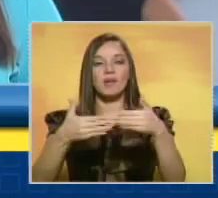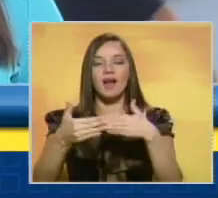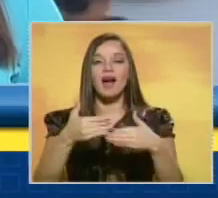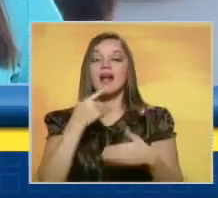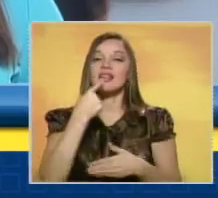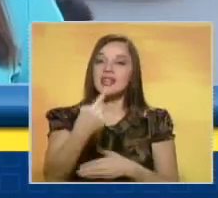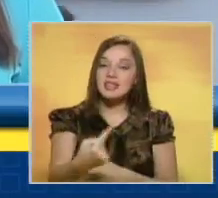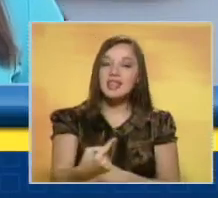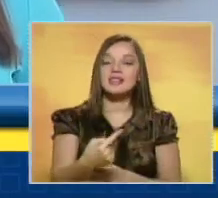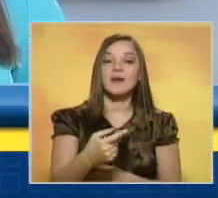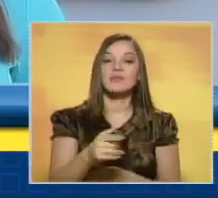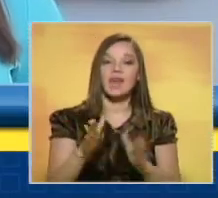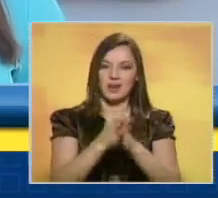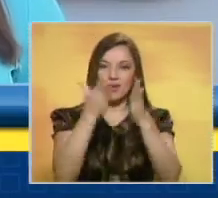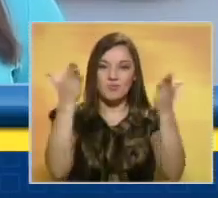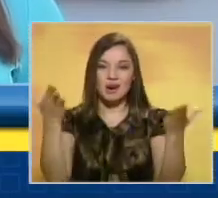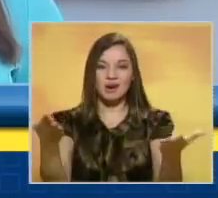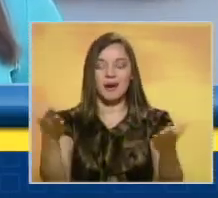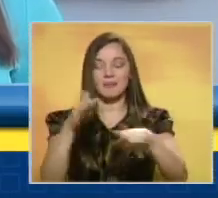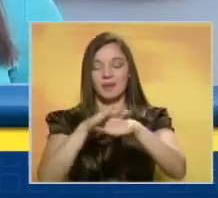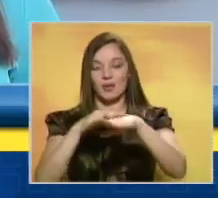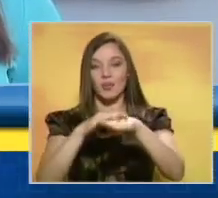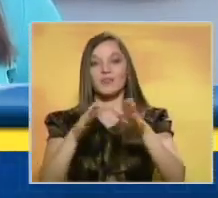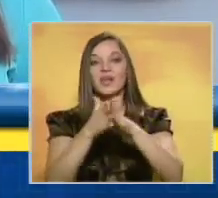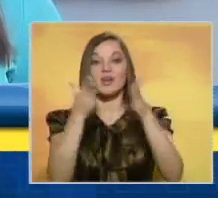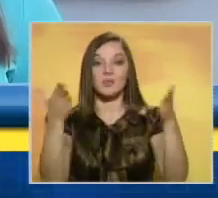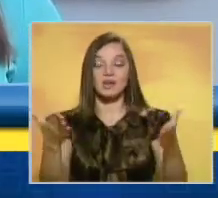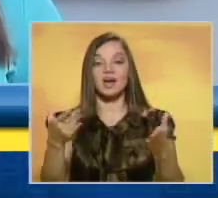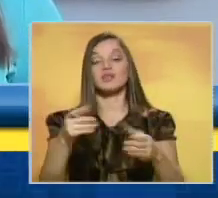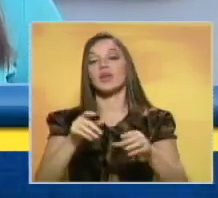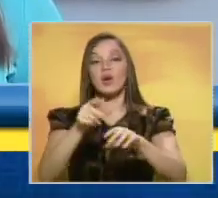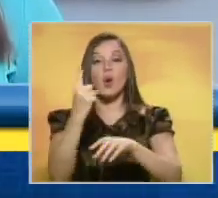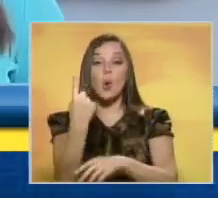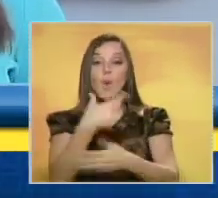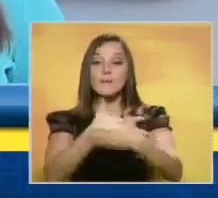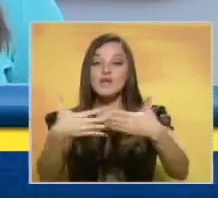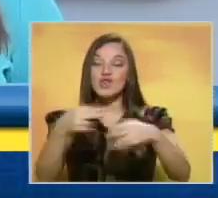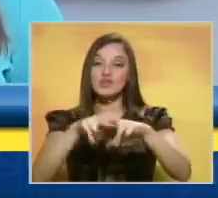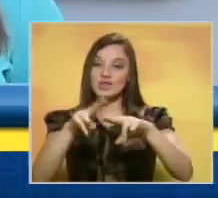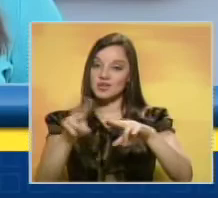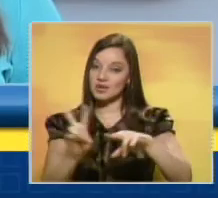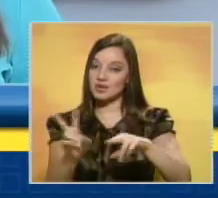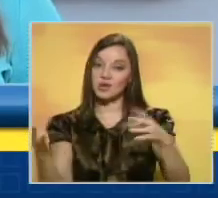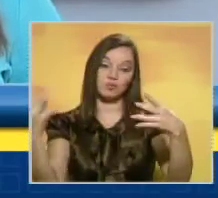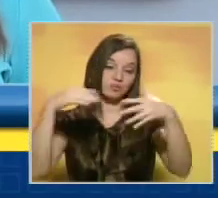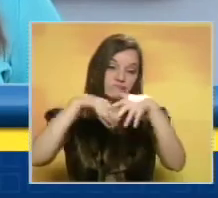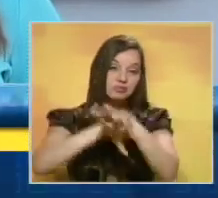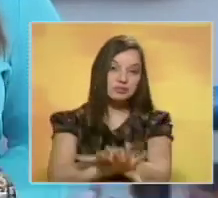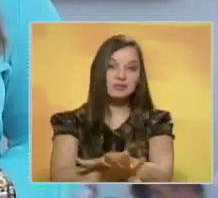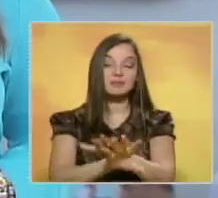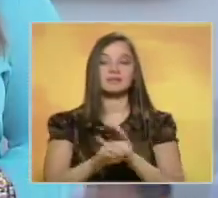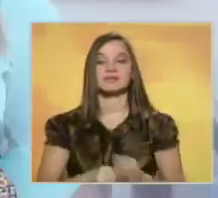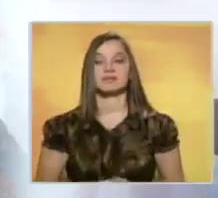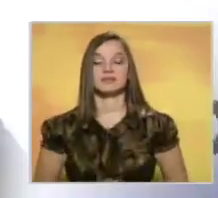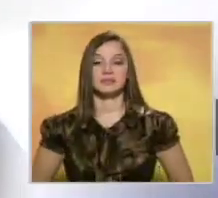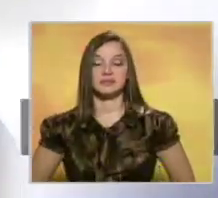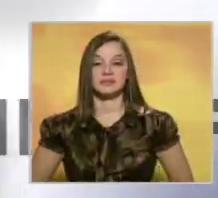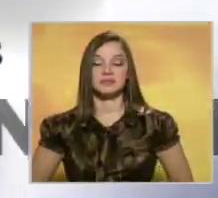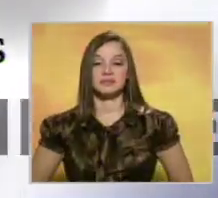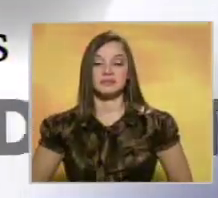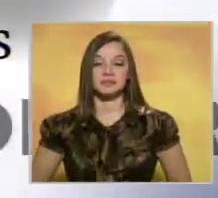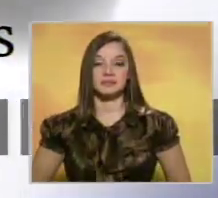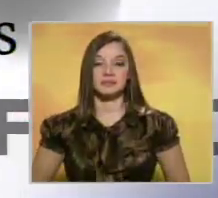espacios a todo el territorio nacional y que en el sistema se incluyan 1 millón de niños venezolanos. Milagros Zambrano, Noticiero Venevisión.